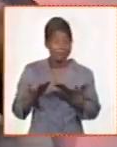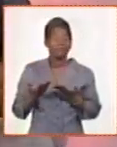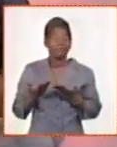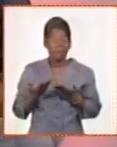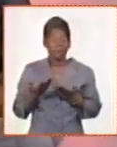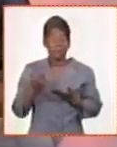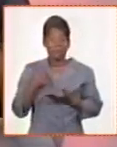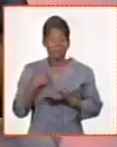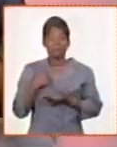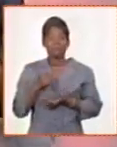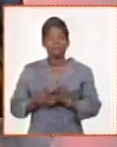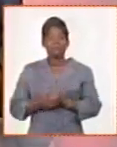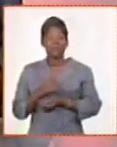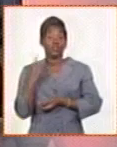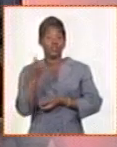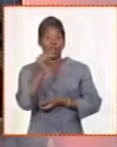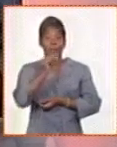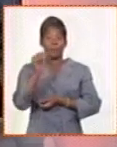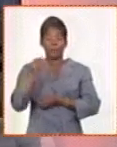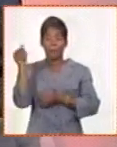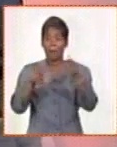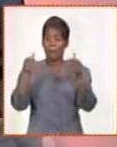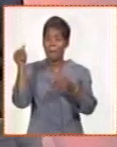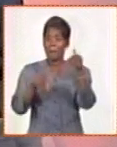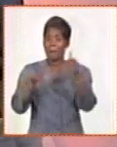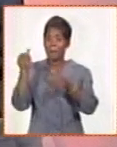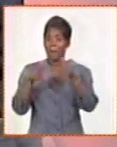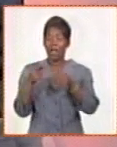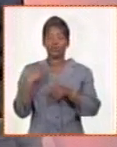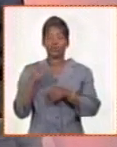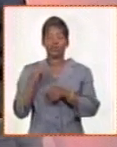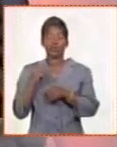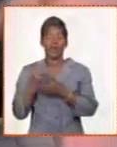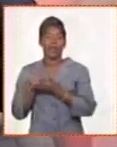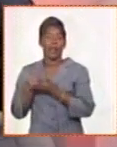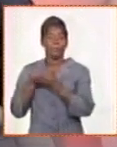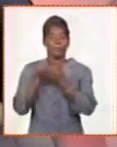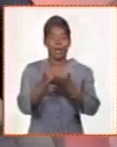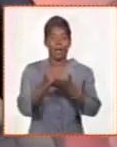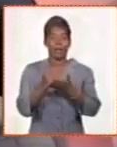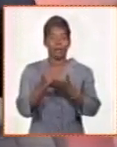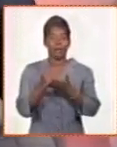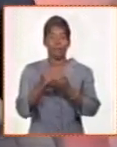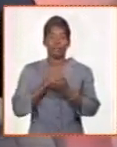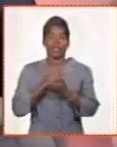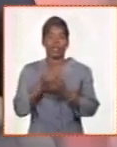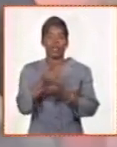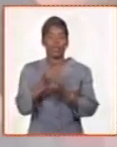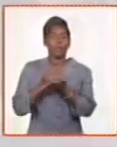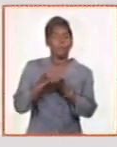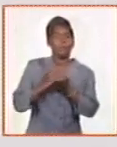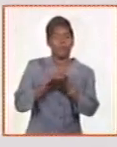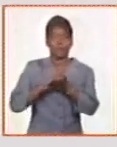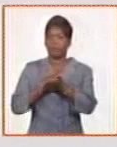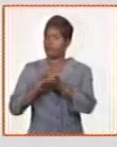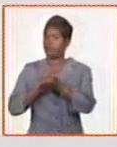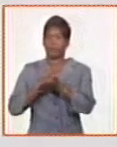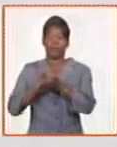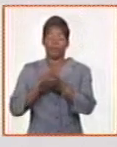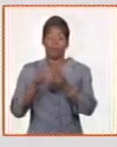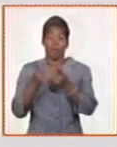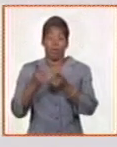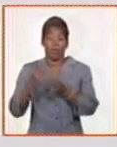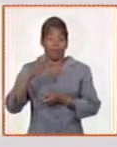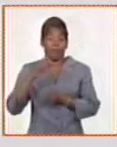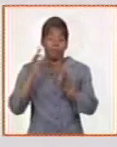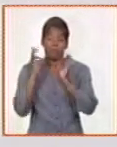los que han ido, nosotros nos propusimos no crearle ninguna molestia a la provincia, que más sufrida no puede estar.